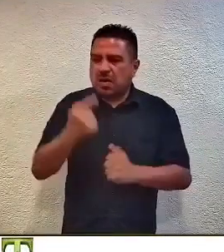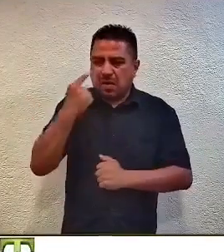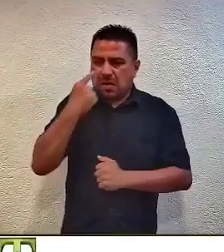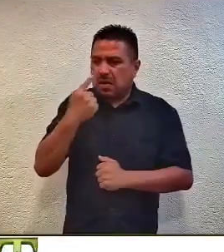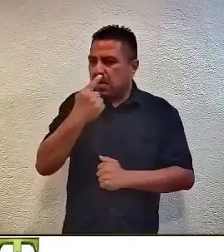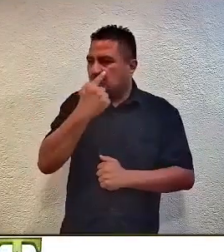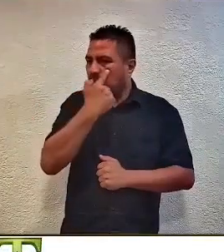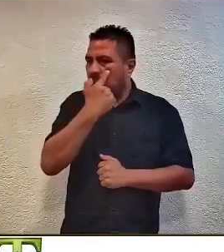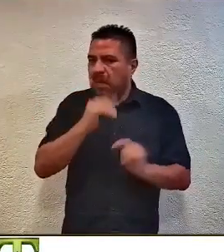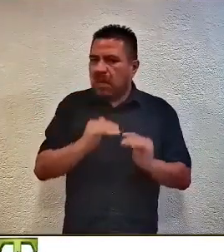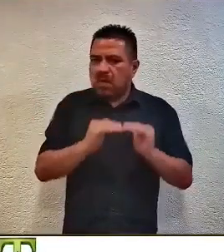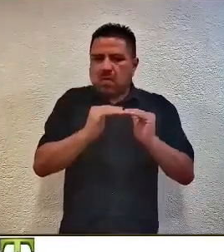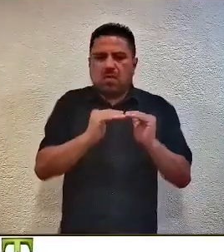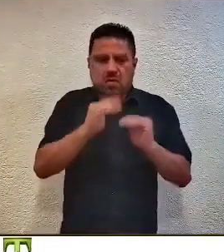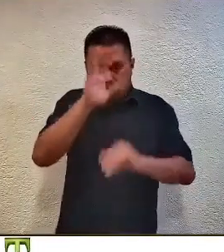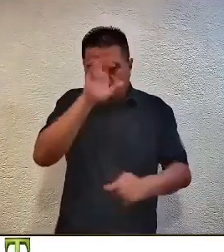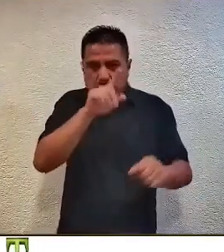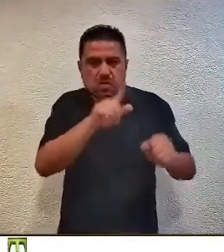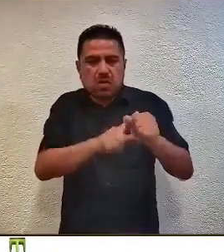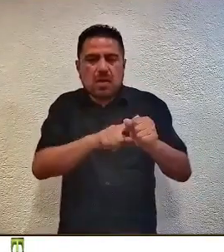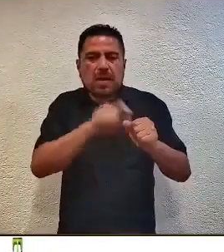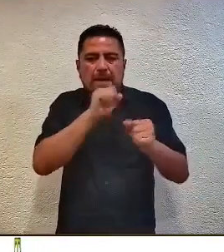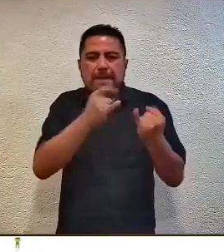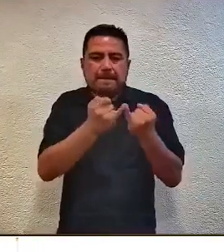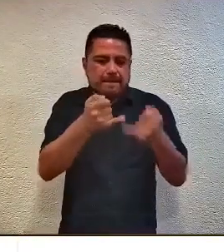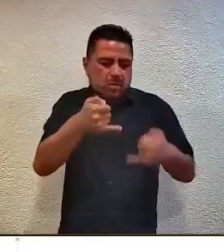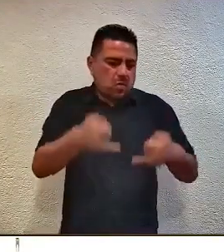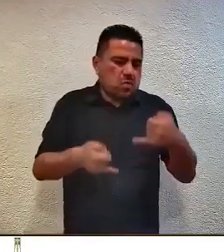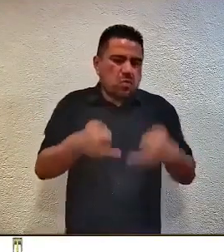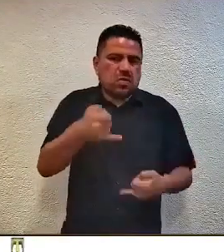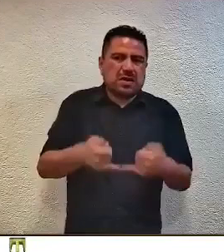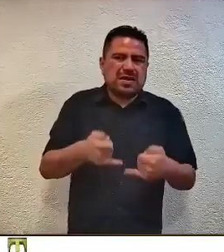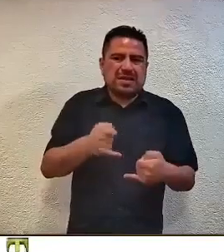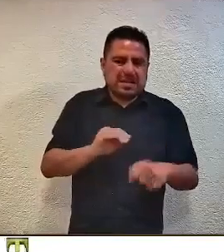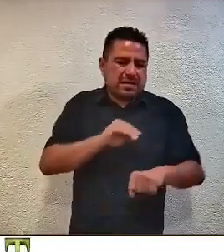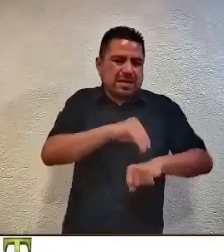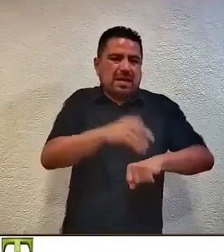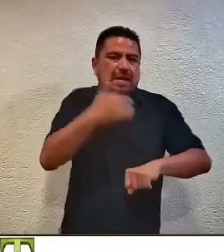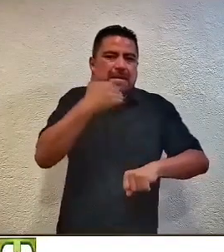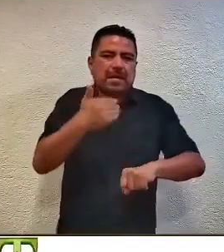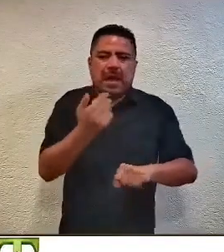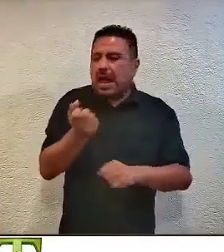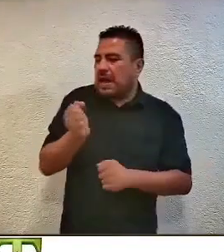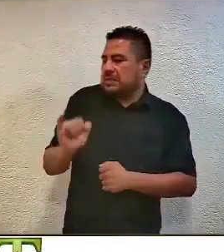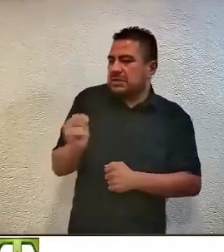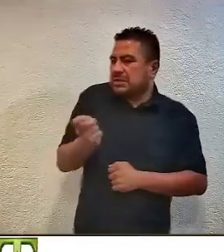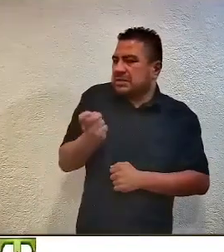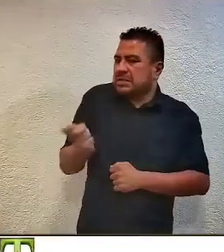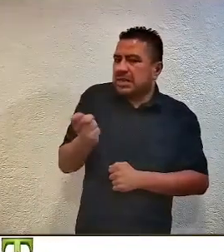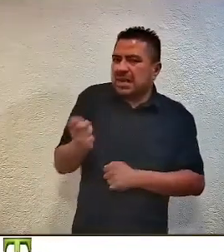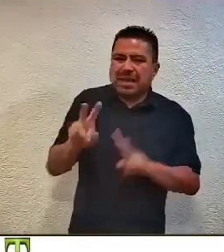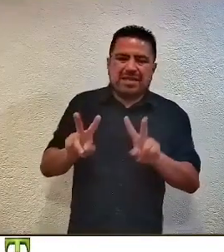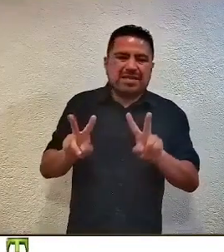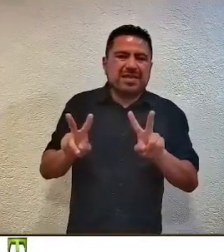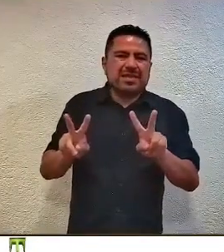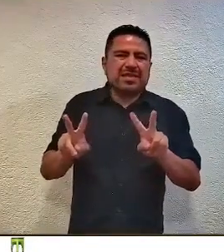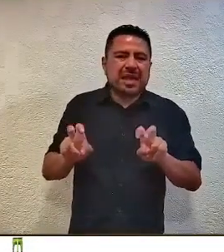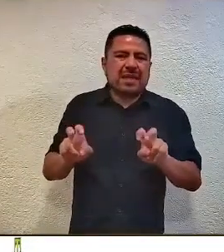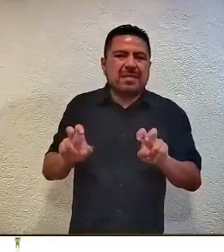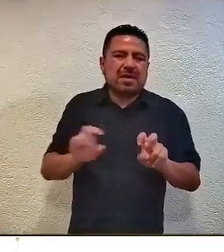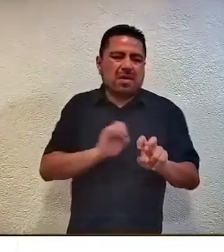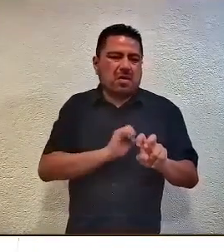perspectiva intercultural y el pluralismo jurídico que este tipo de asuntos obligan